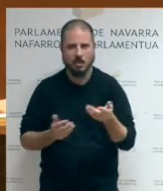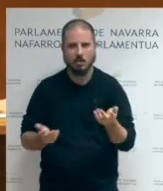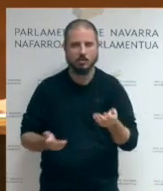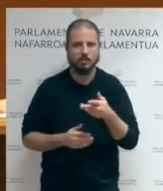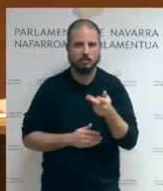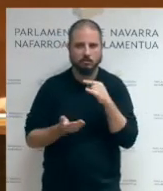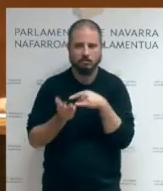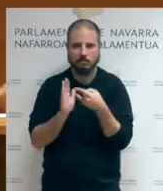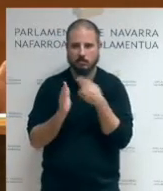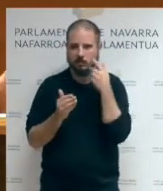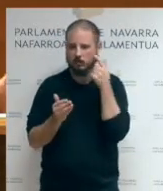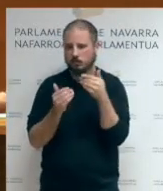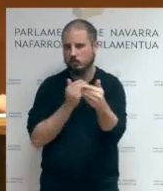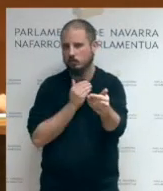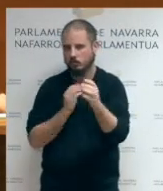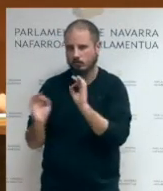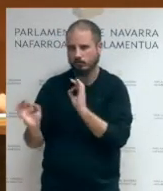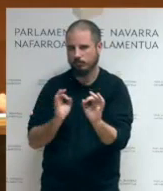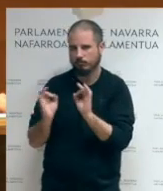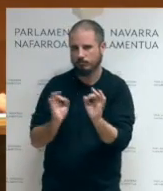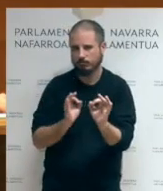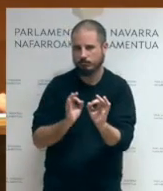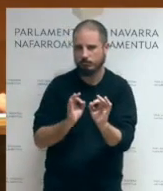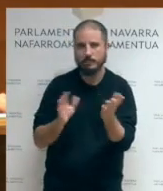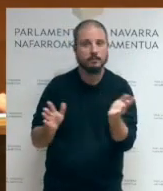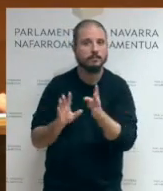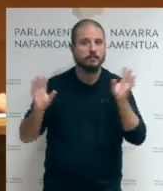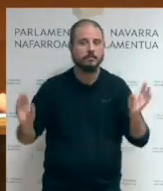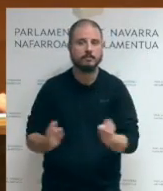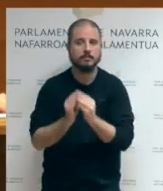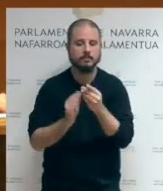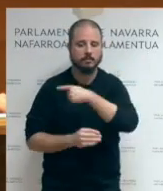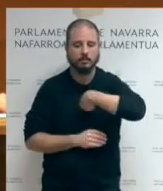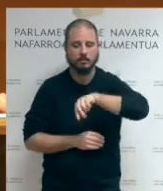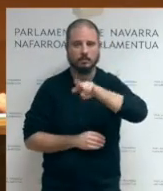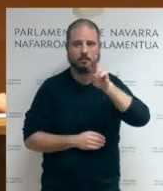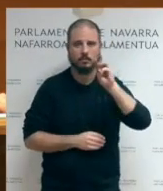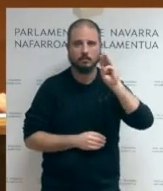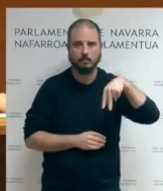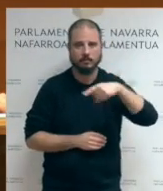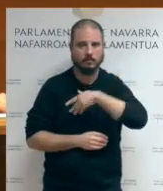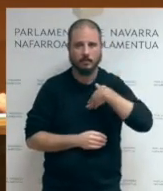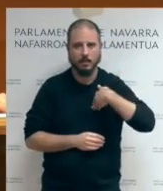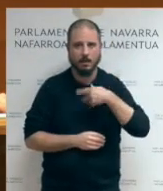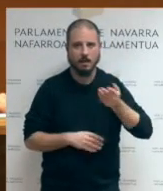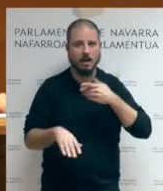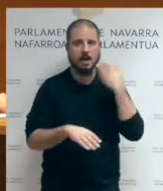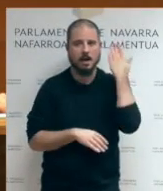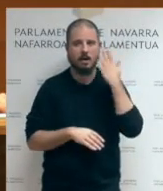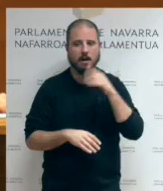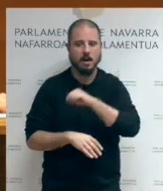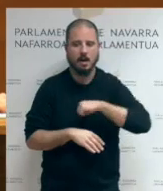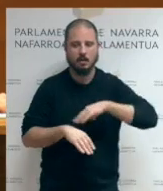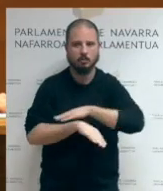mira al futuro con luces largas. Y termino. En definitiva, que desde UPN apostamos por el autogobierno en Navarra. Claro que sí.